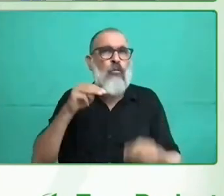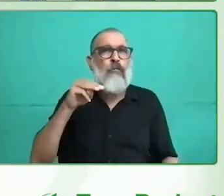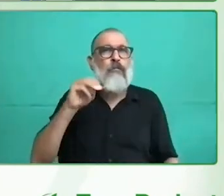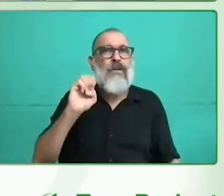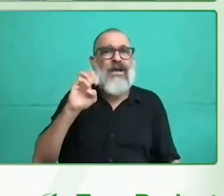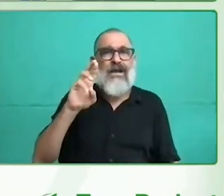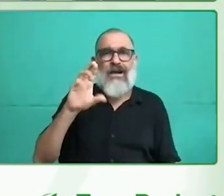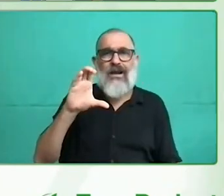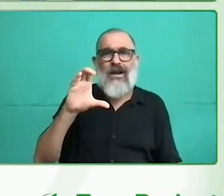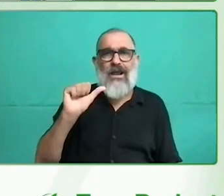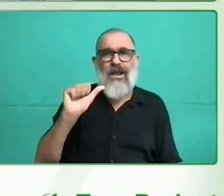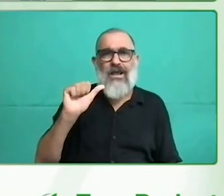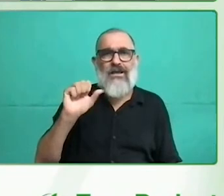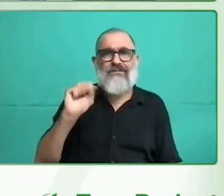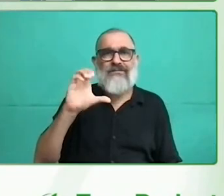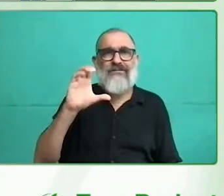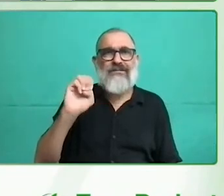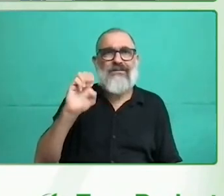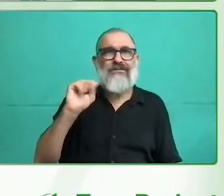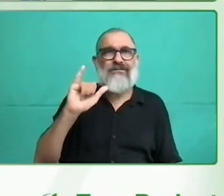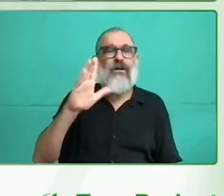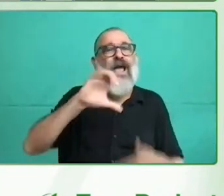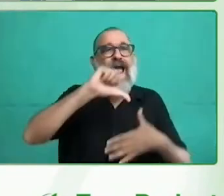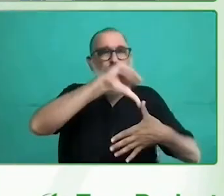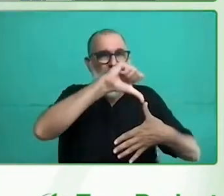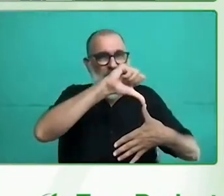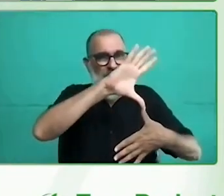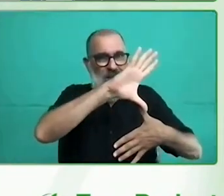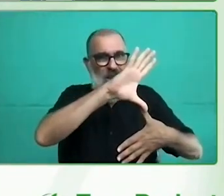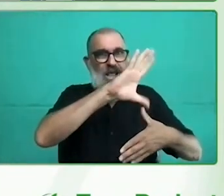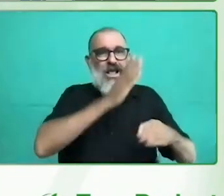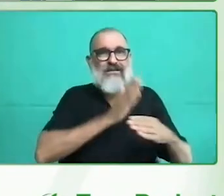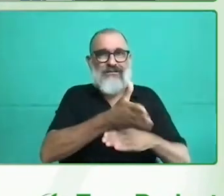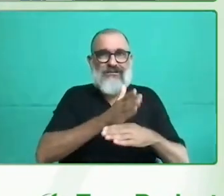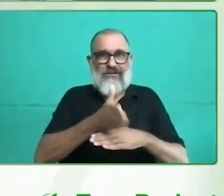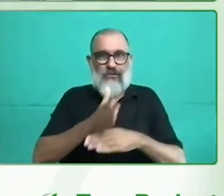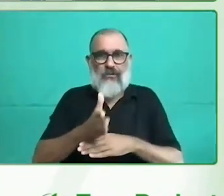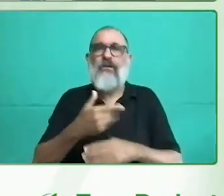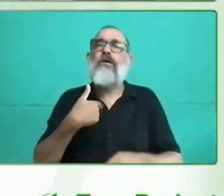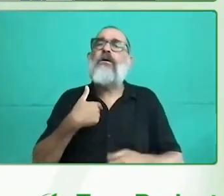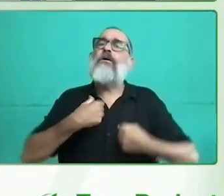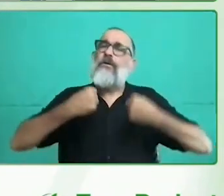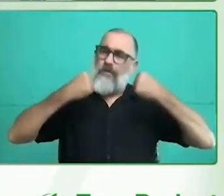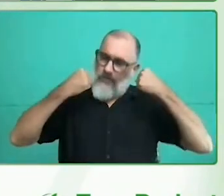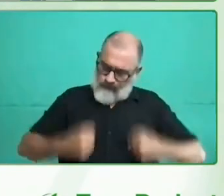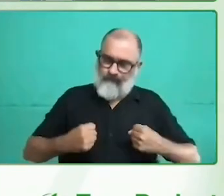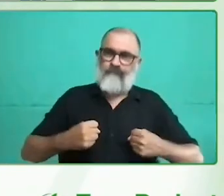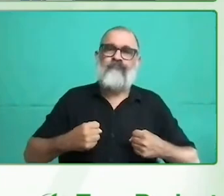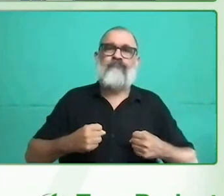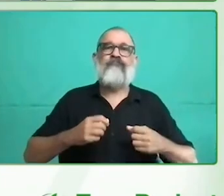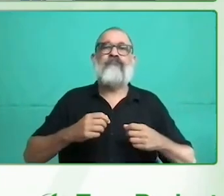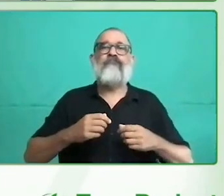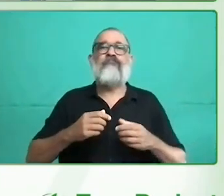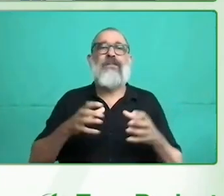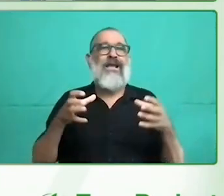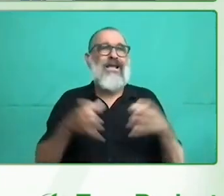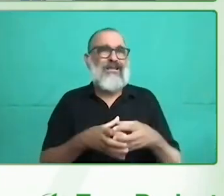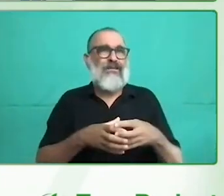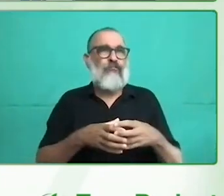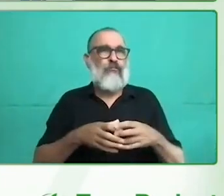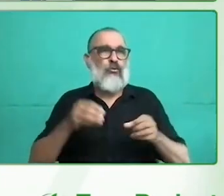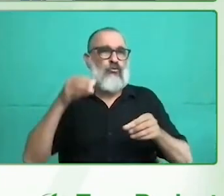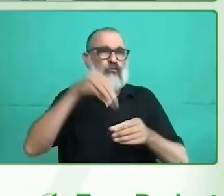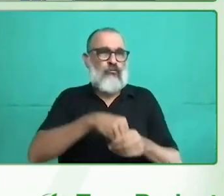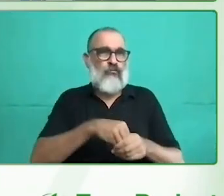inclusión digital, otra vez representado también por mi colega Roxana. Es un trabajo realmente de equipo,